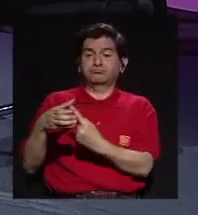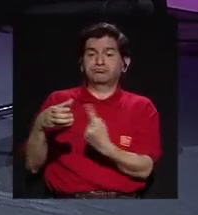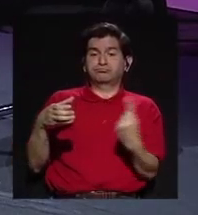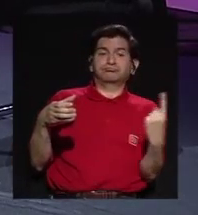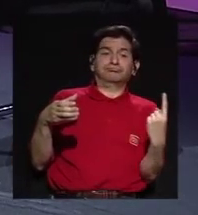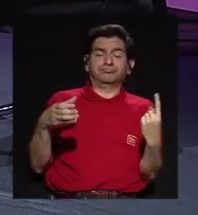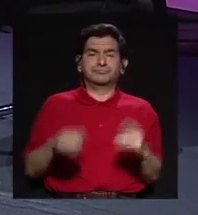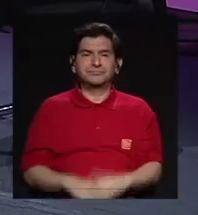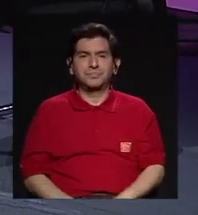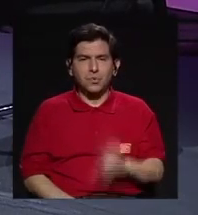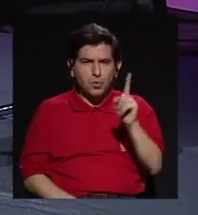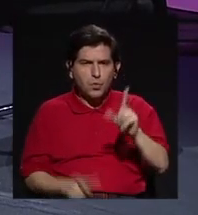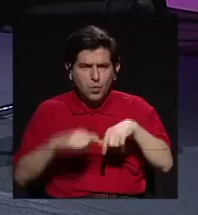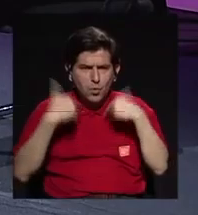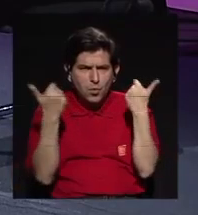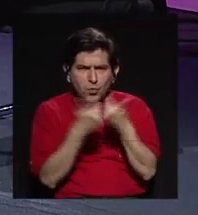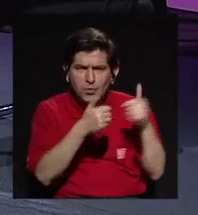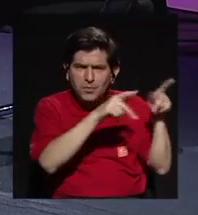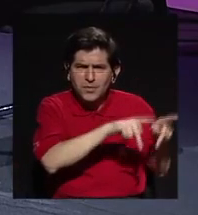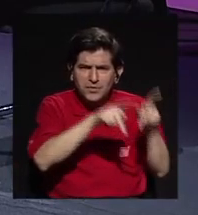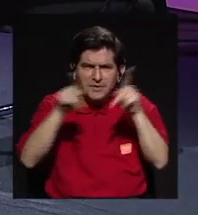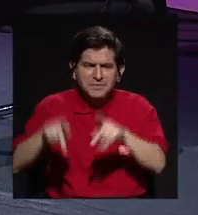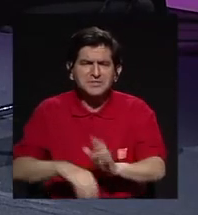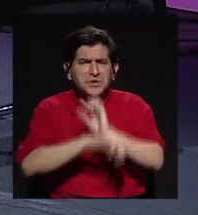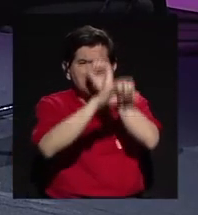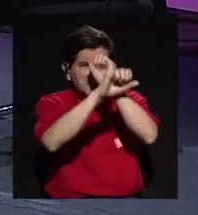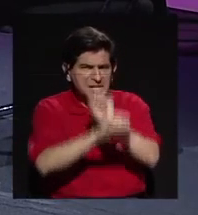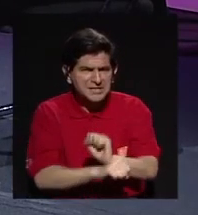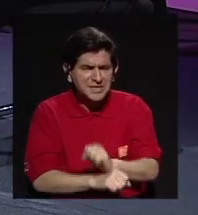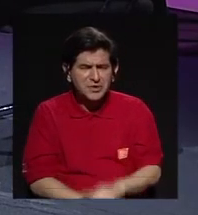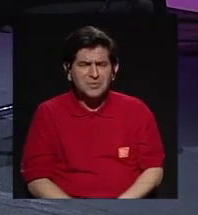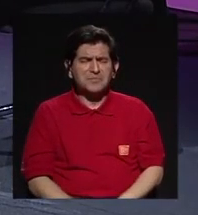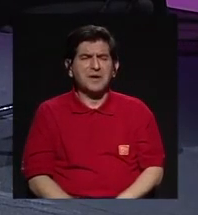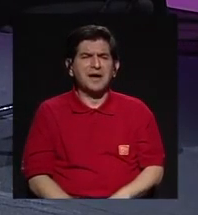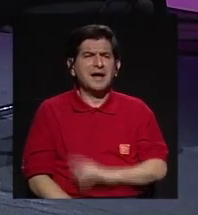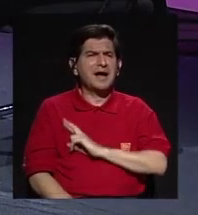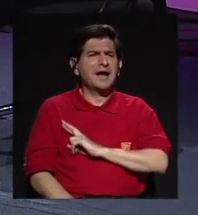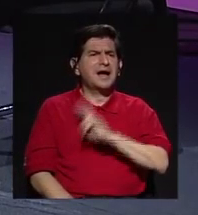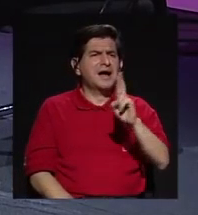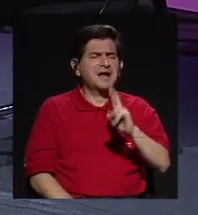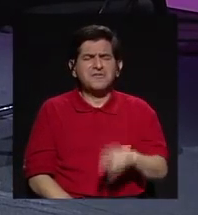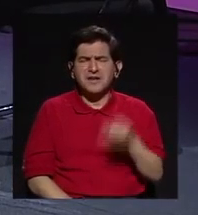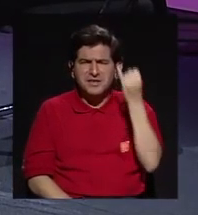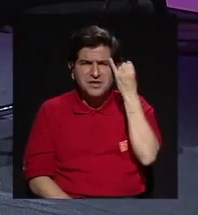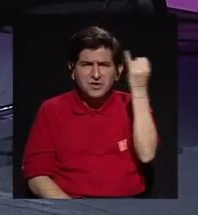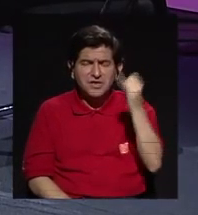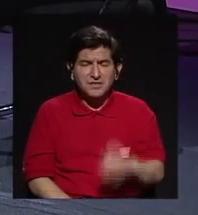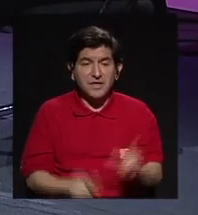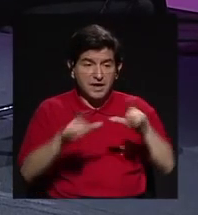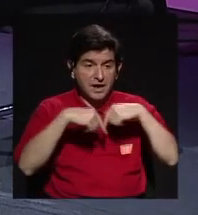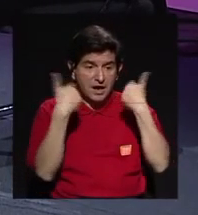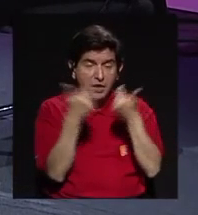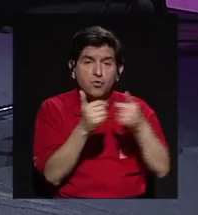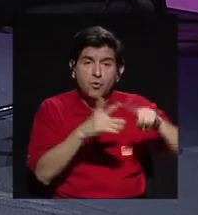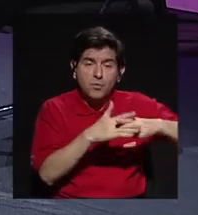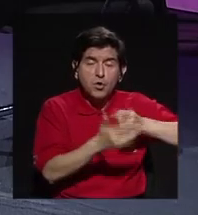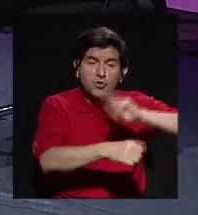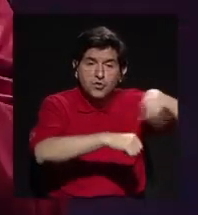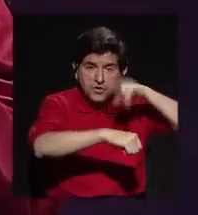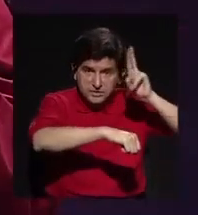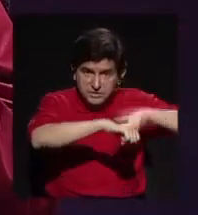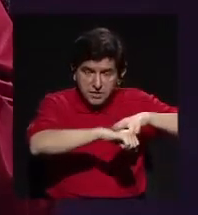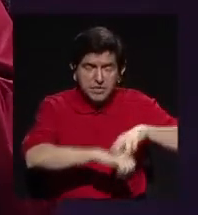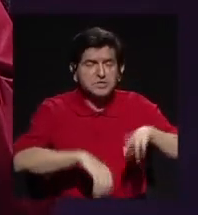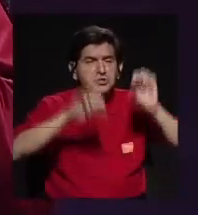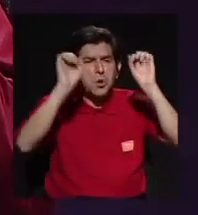una fracción compuesta por gente que está acostumbrada a seguir línea religiosa, pues le estoy hablando de la fracción de Restauración Nacional,